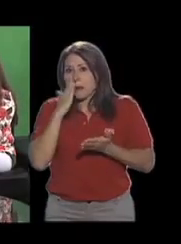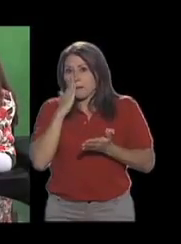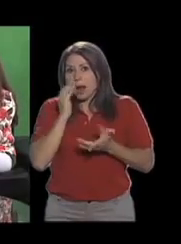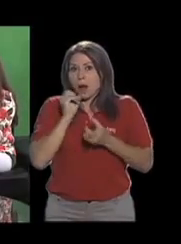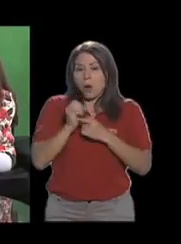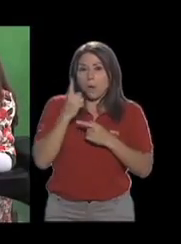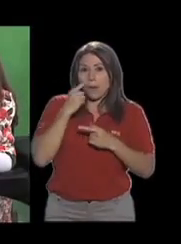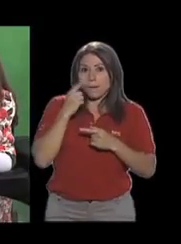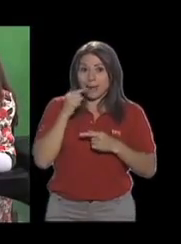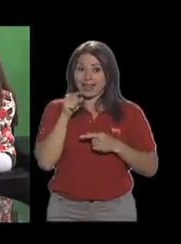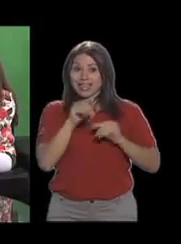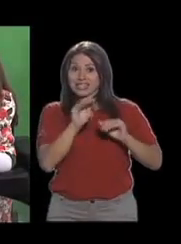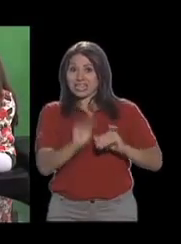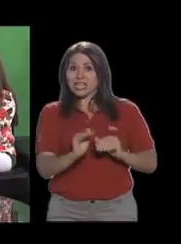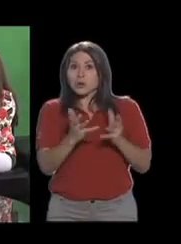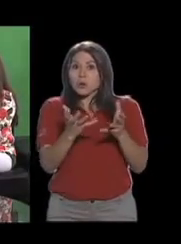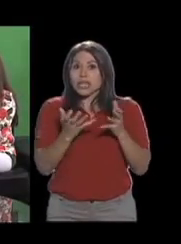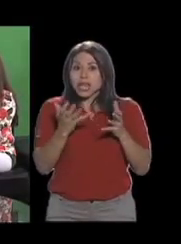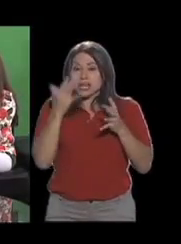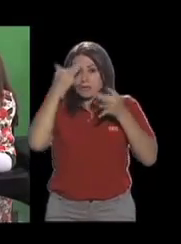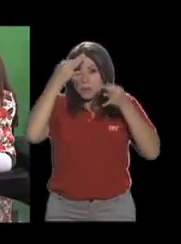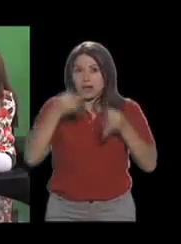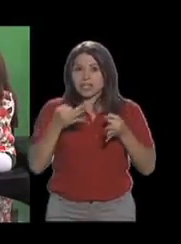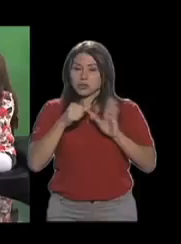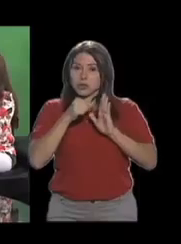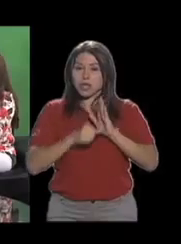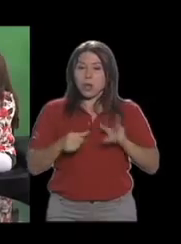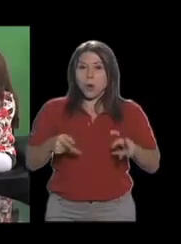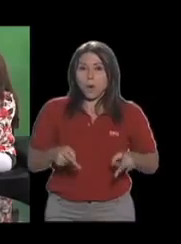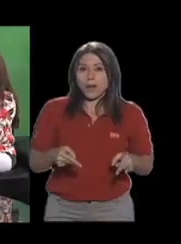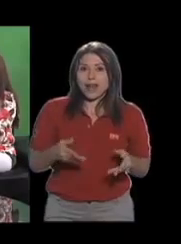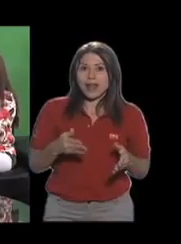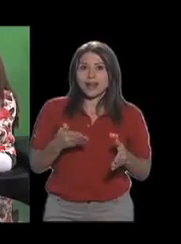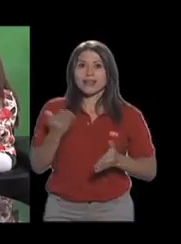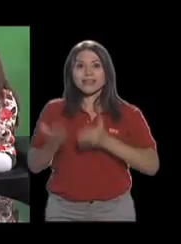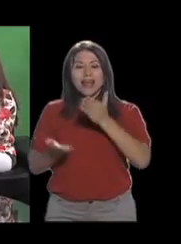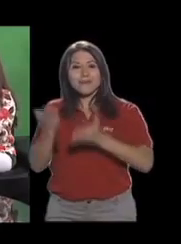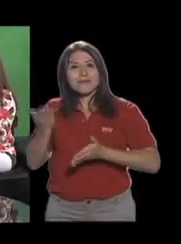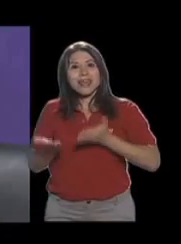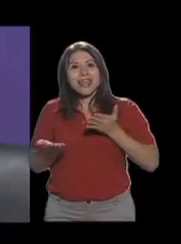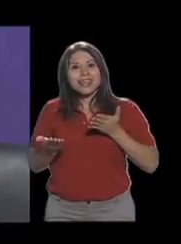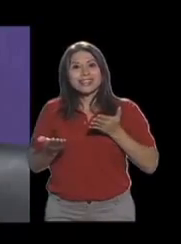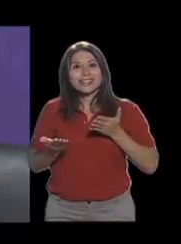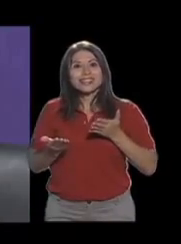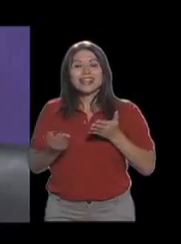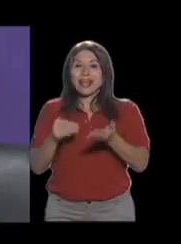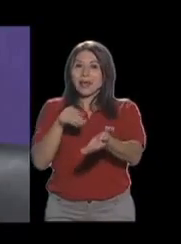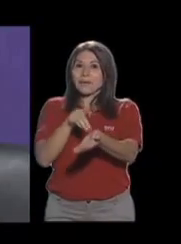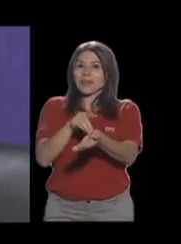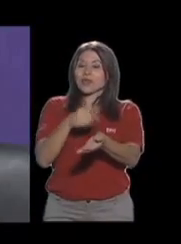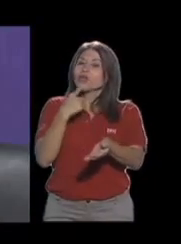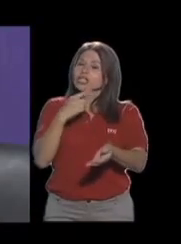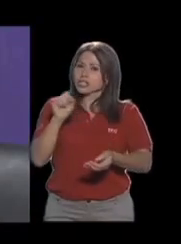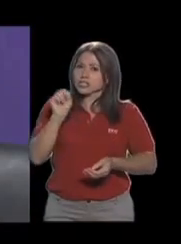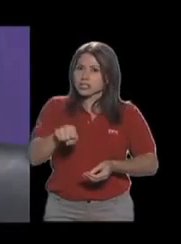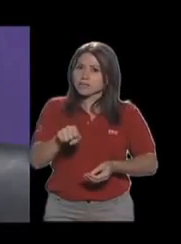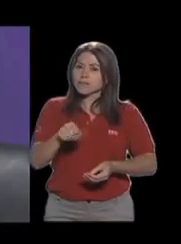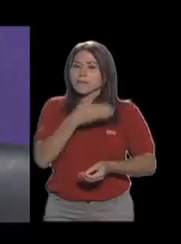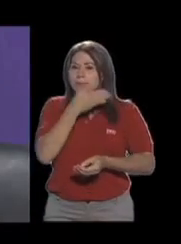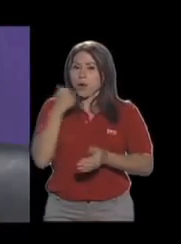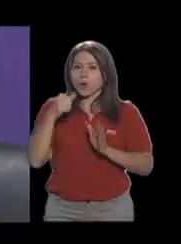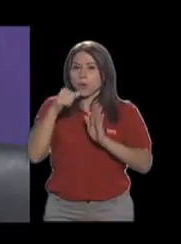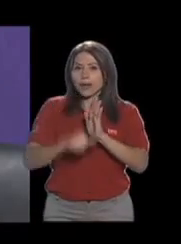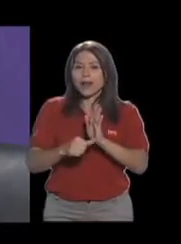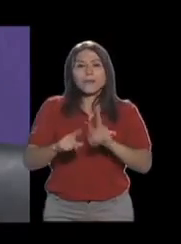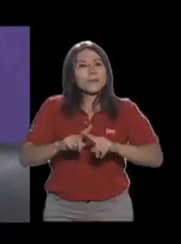que quiere tomar esta decisión, tal vez la orden médica dice, sí, es conveniente hacerlo,